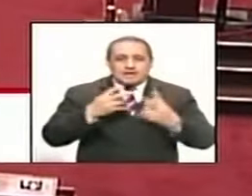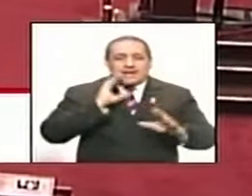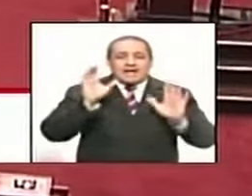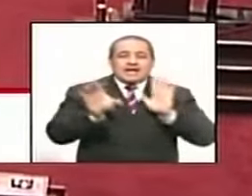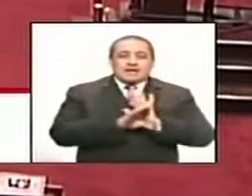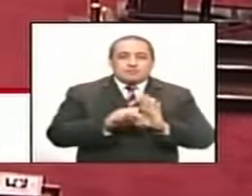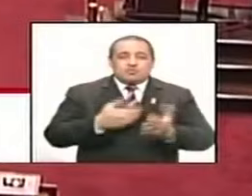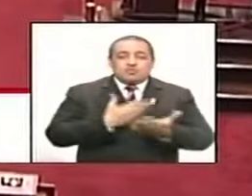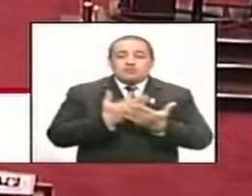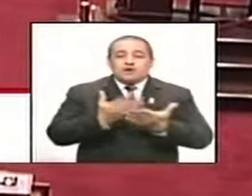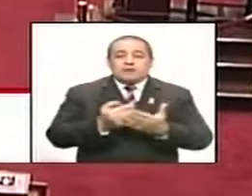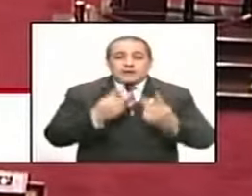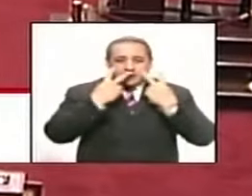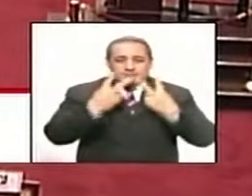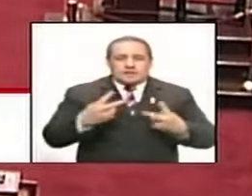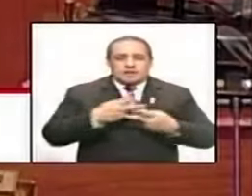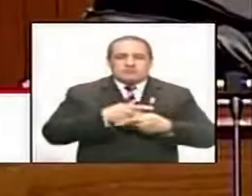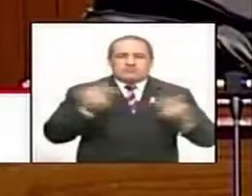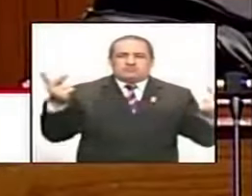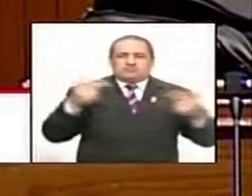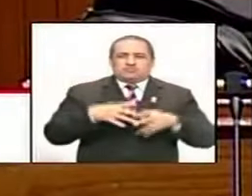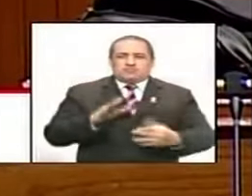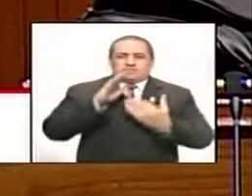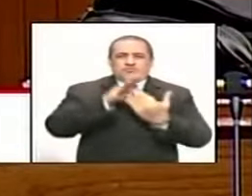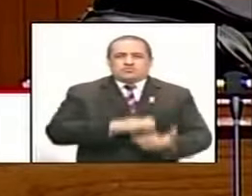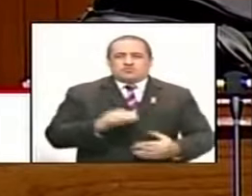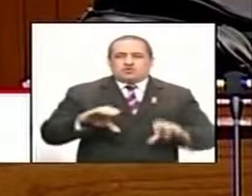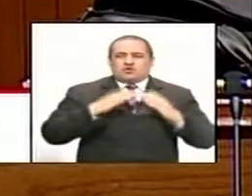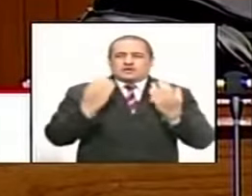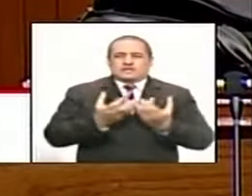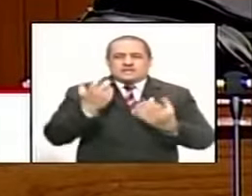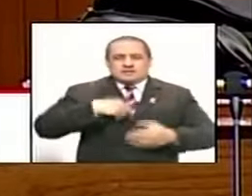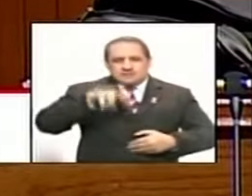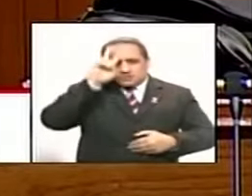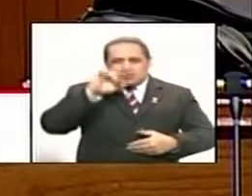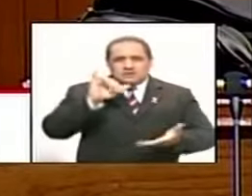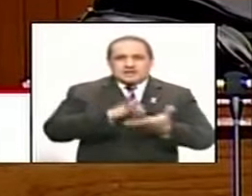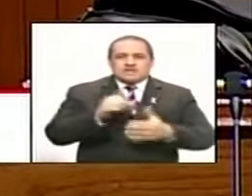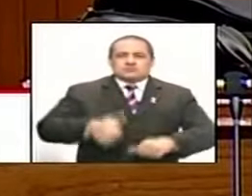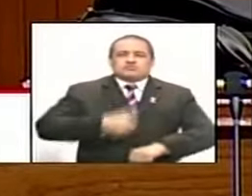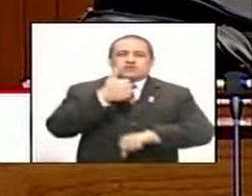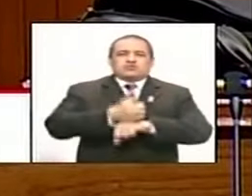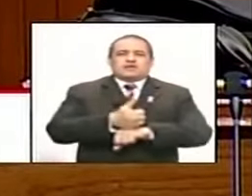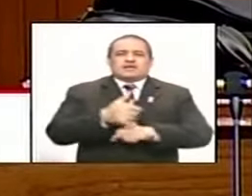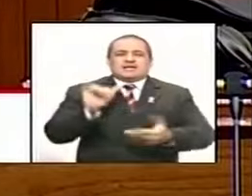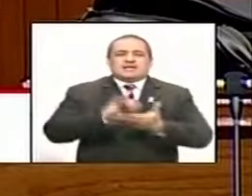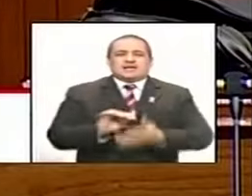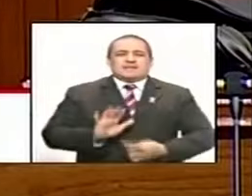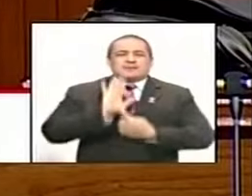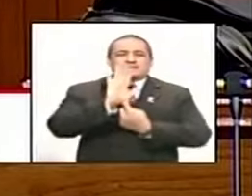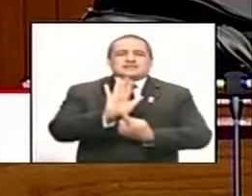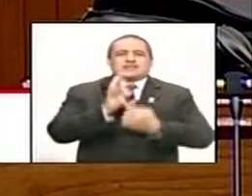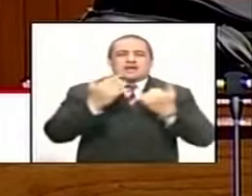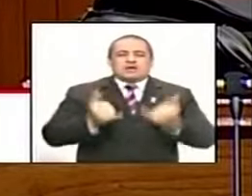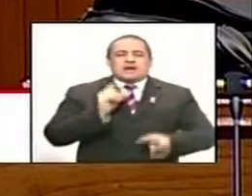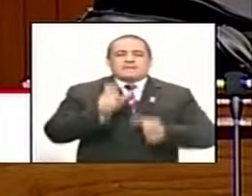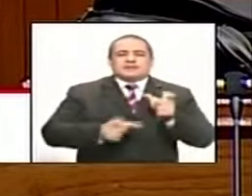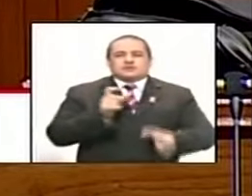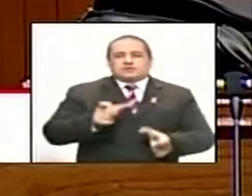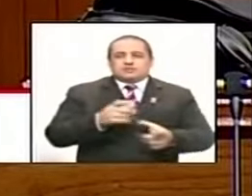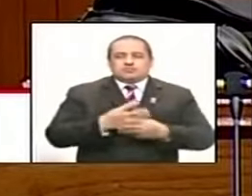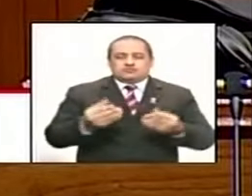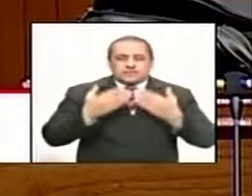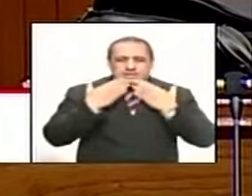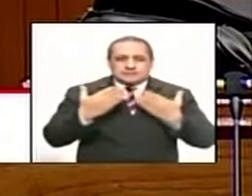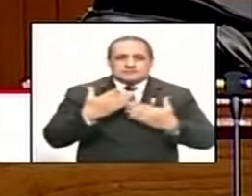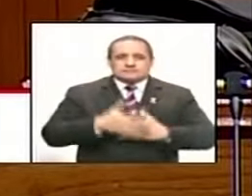ejemplo un caso público de amenaza de un congresista de la República que es una autoridad que representa a la población. Muchas